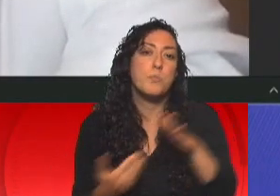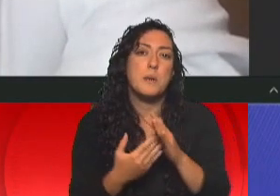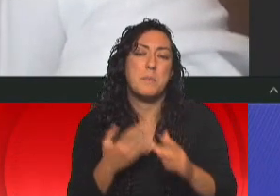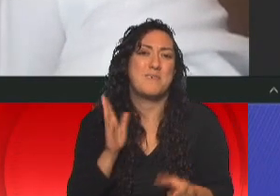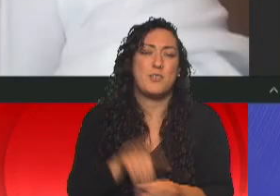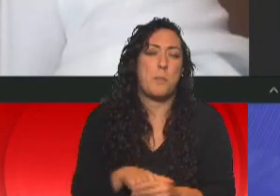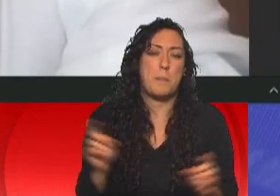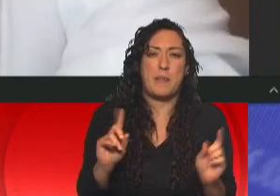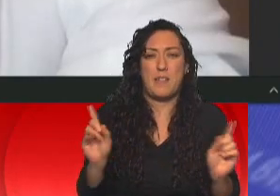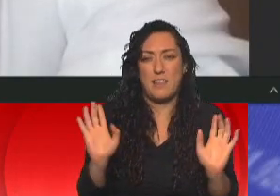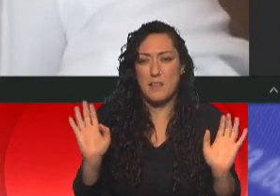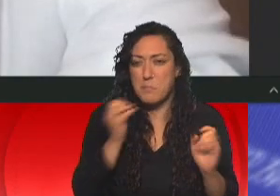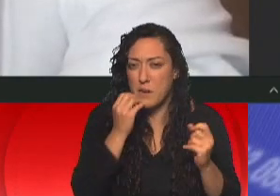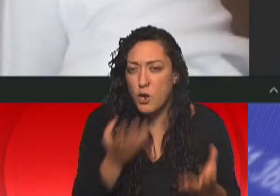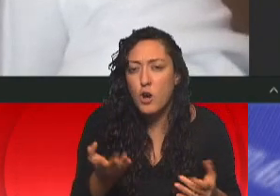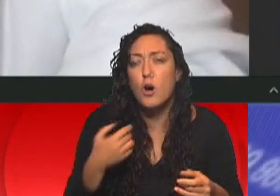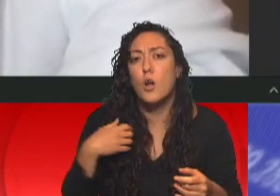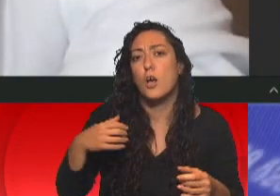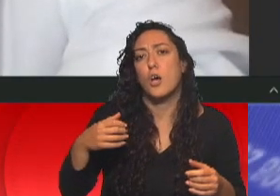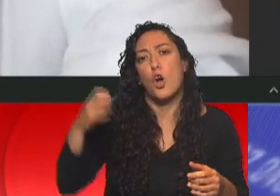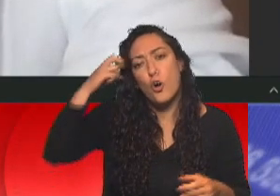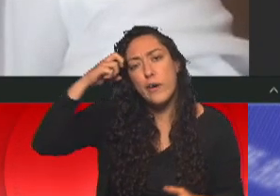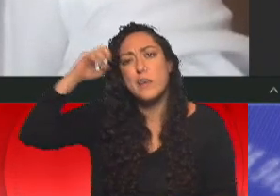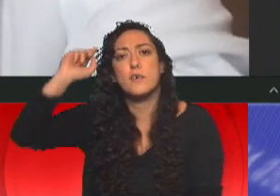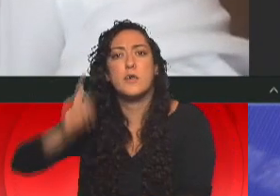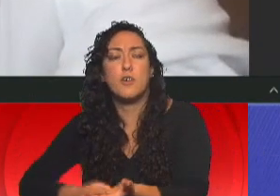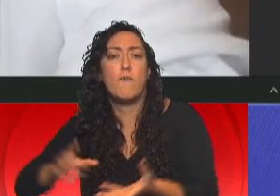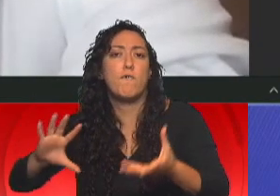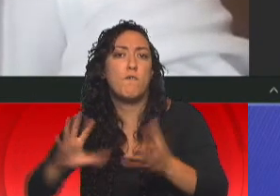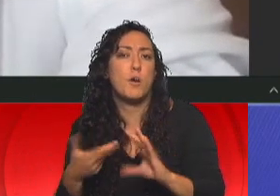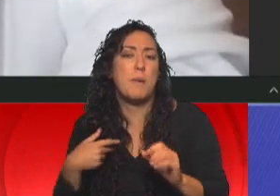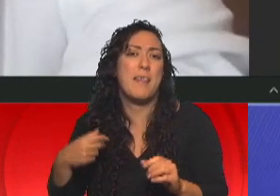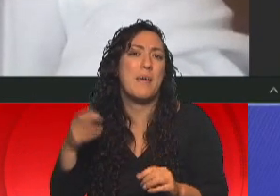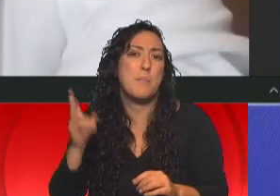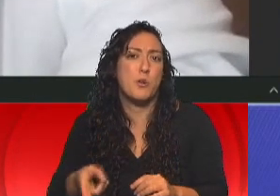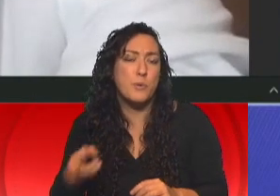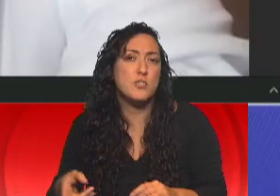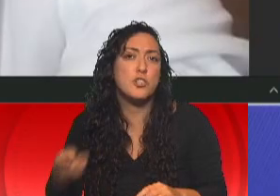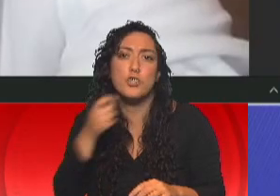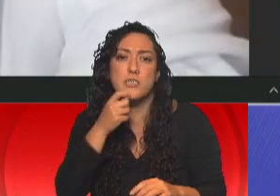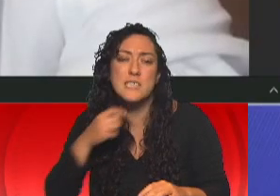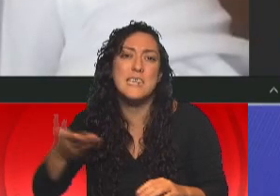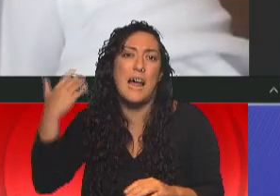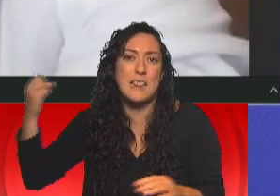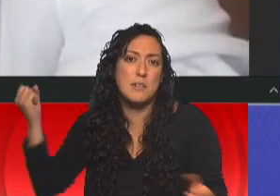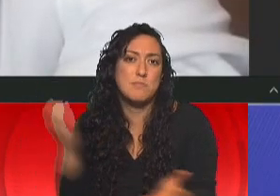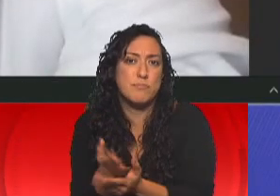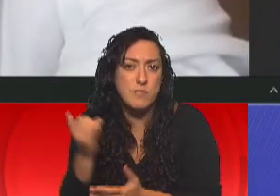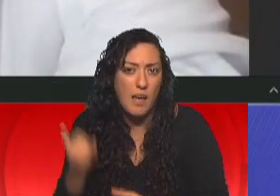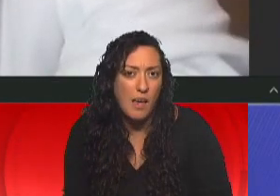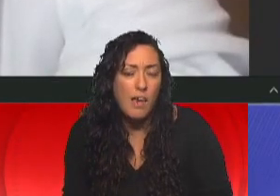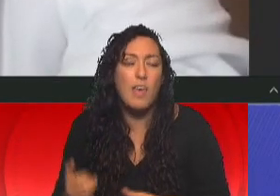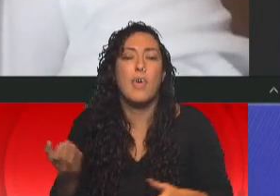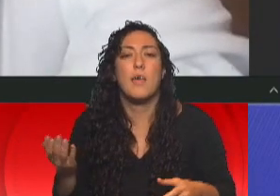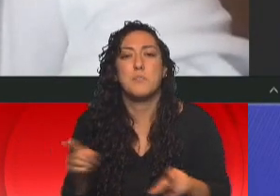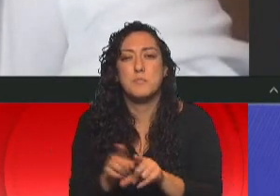que el Congreso sea el que defina toda esta cuestión a través de ficha limpia, y si el Congreso no la quiere definir, pues yo tampoco lo haré, dirá la Corte, y en